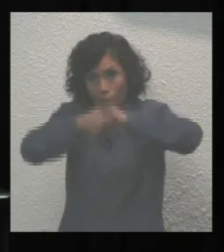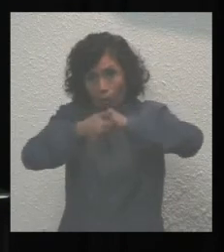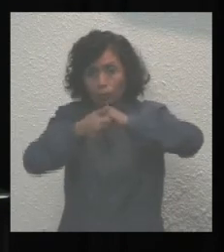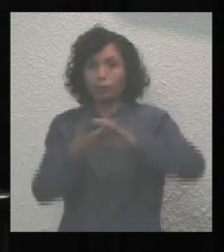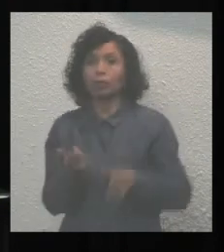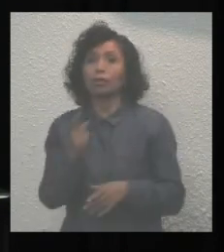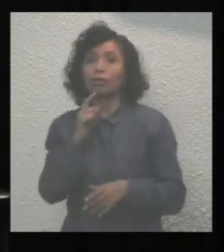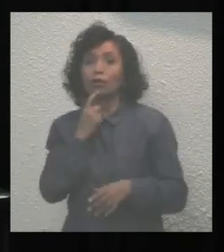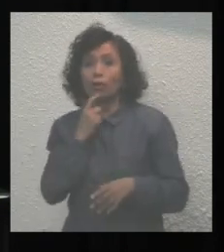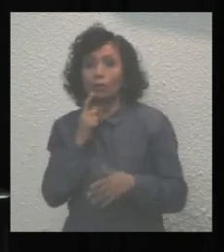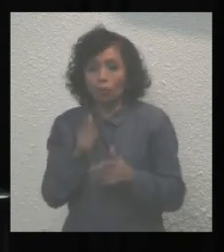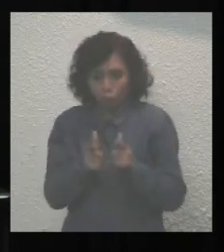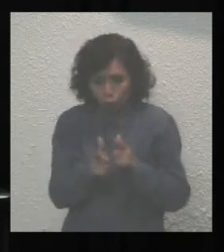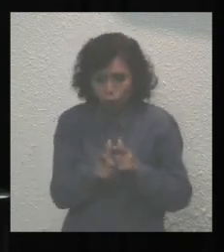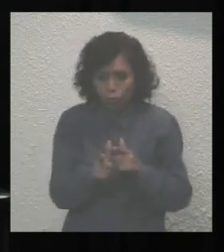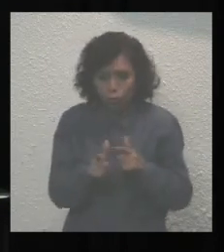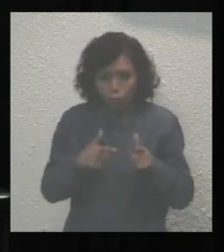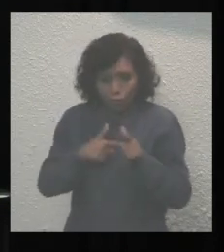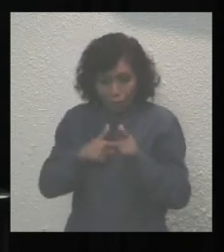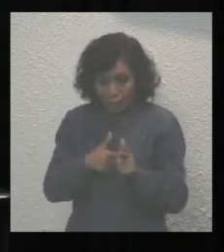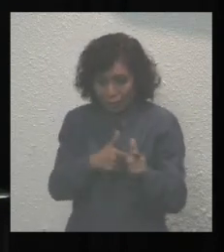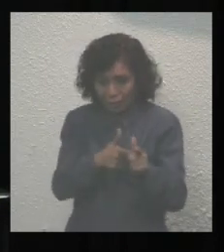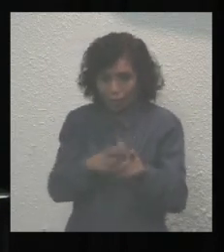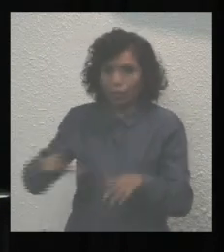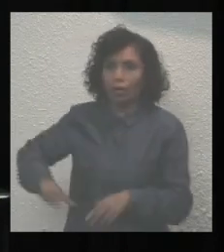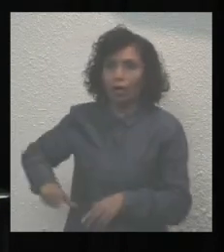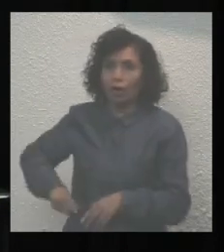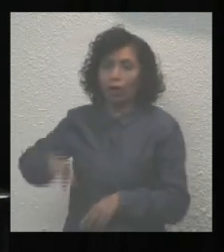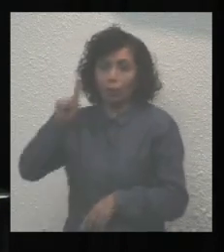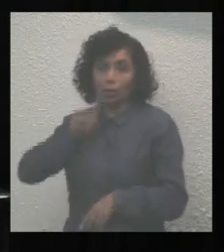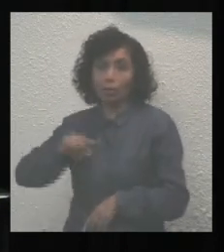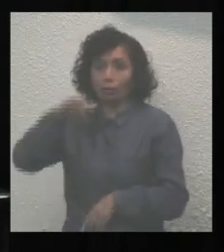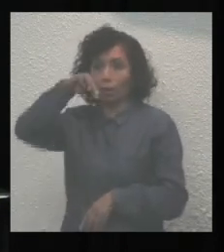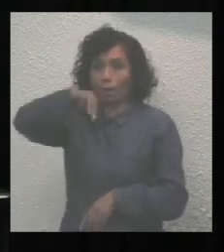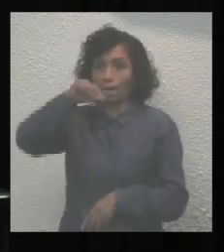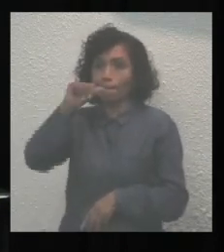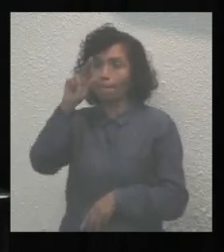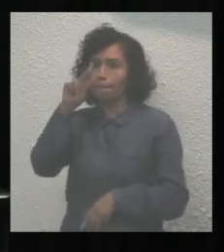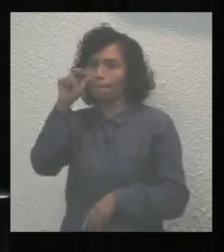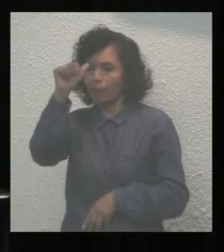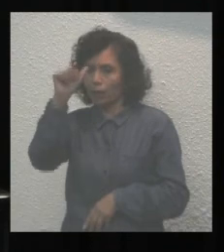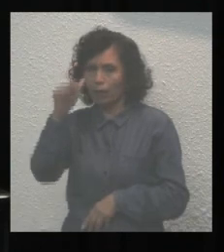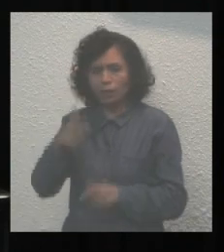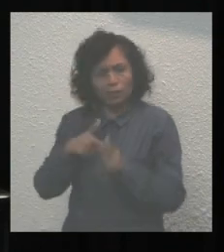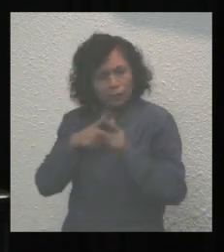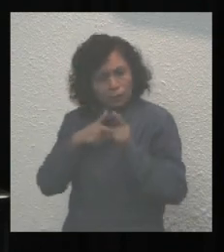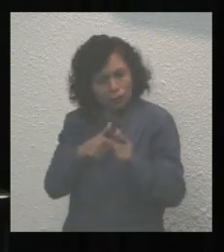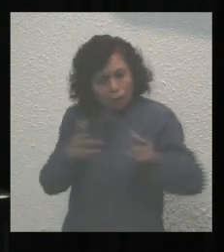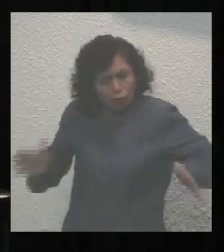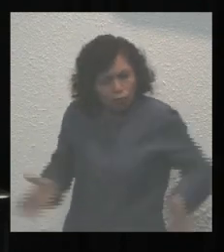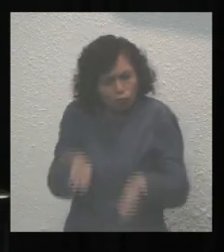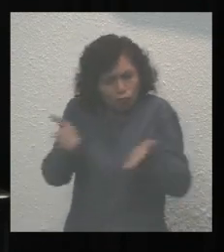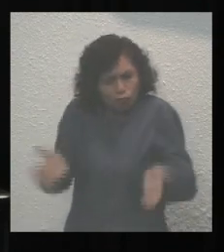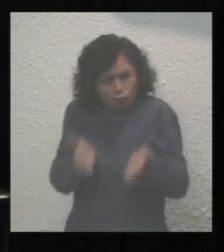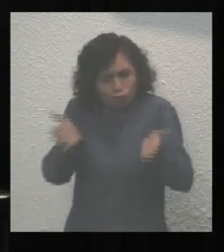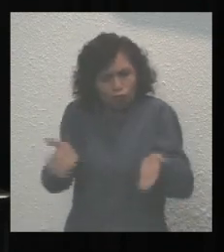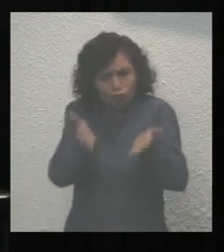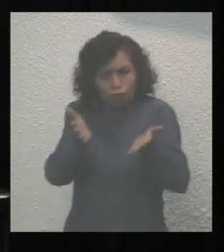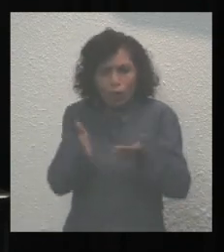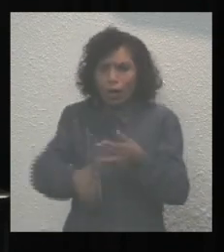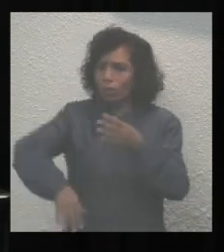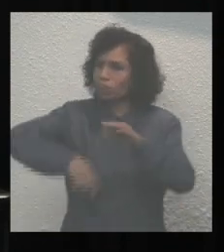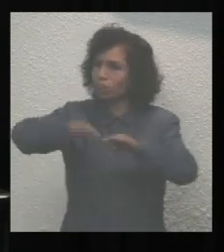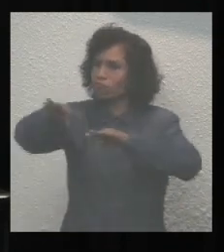república y con la guía de nuestra próxima gobernadora para lezama seguiremos impulsando una transformación eficiente